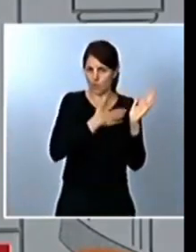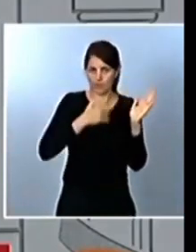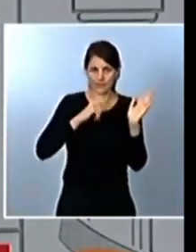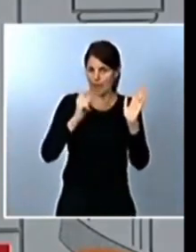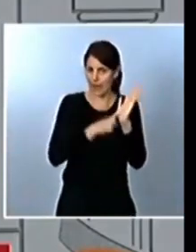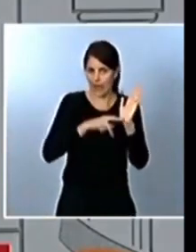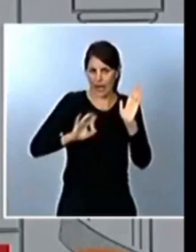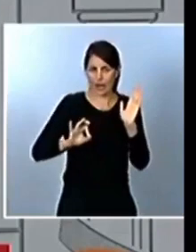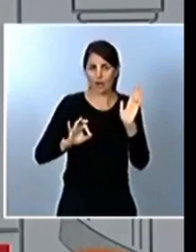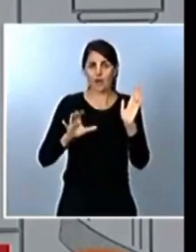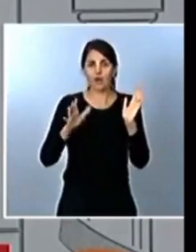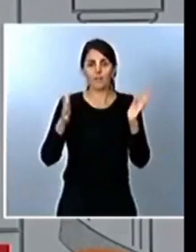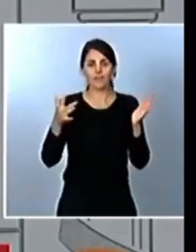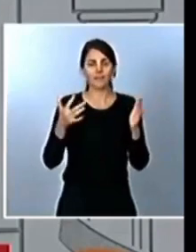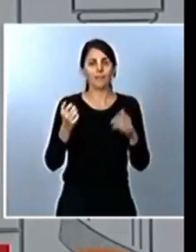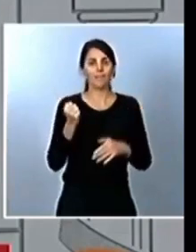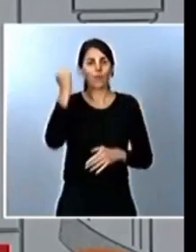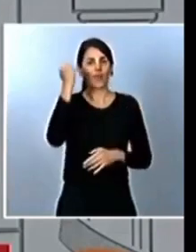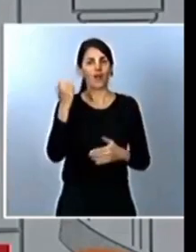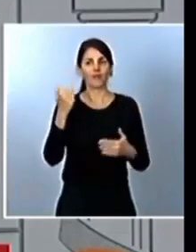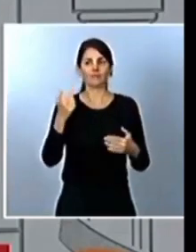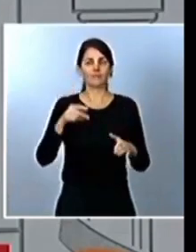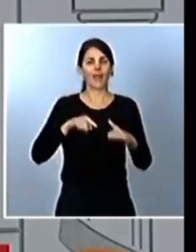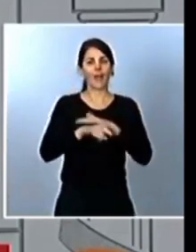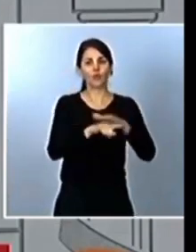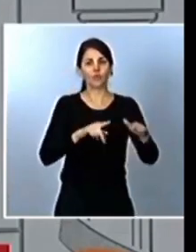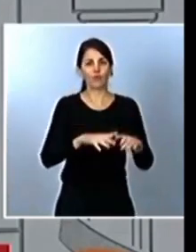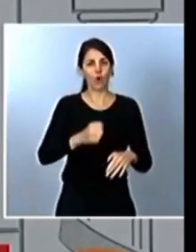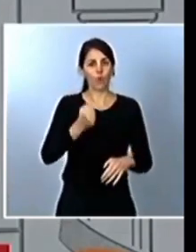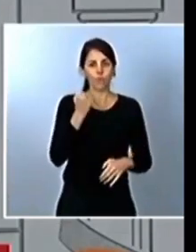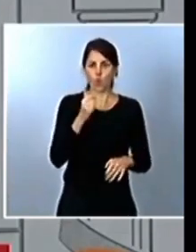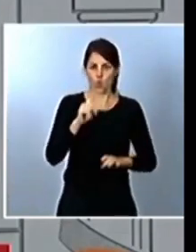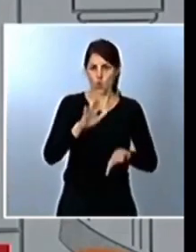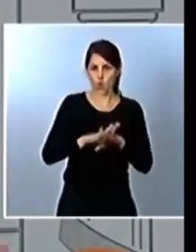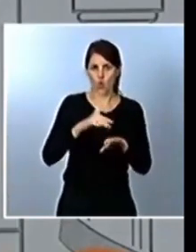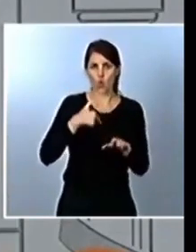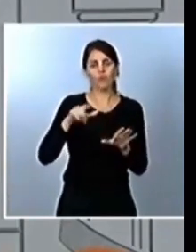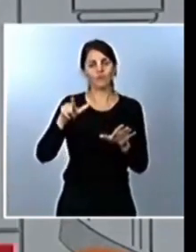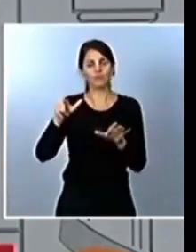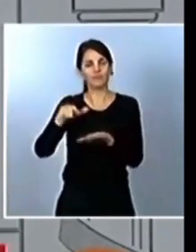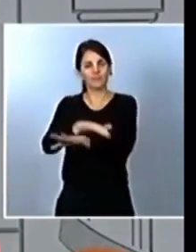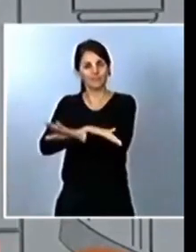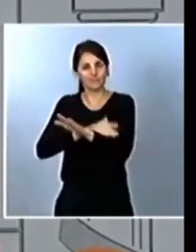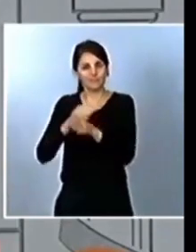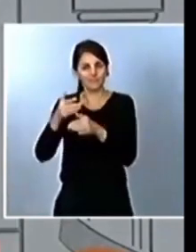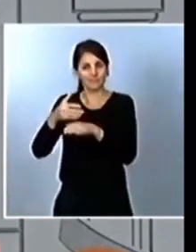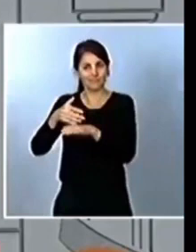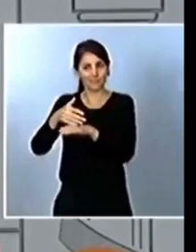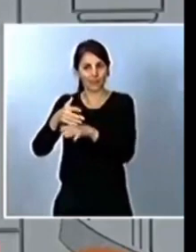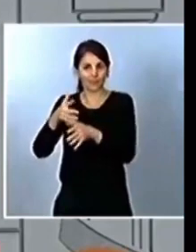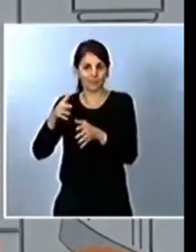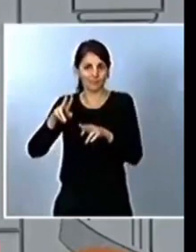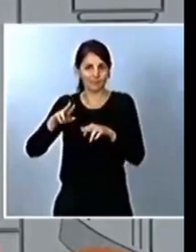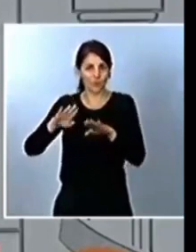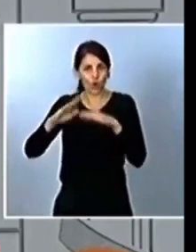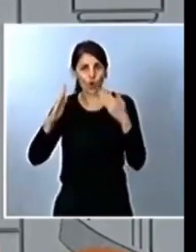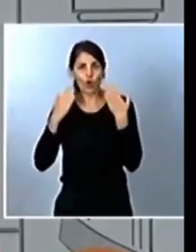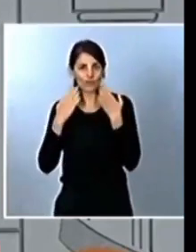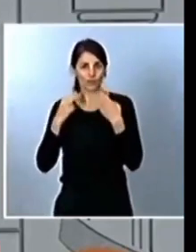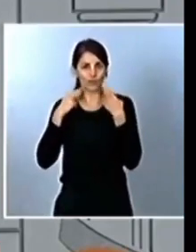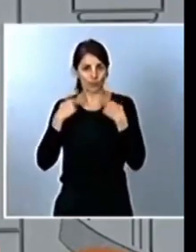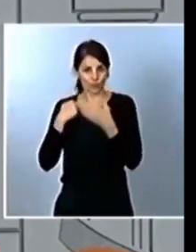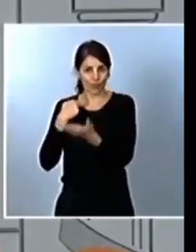Poder Ejecutivo, sino del Poder Legislativo, su prórroga en el tiempo que considere oportuno. Desde luego, la parte de la rendición de cuentas